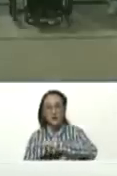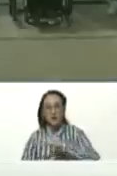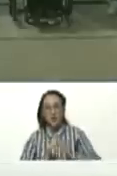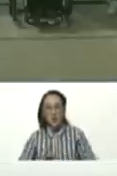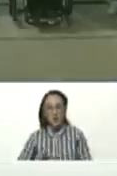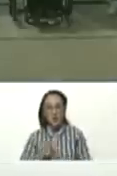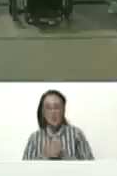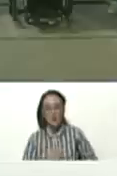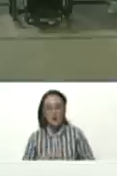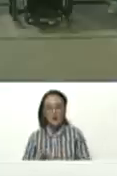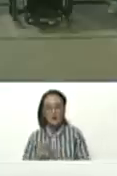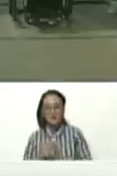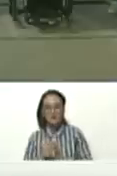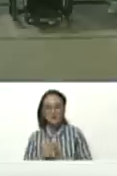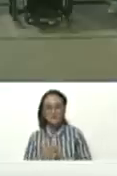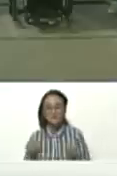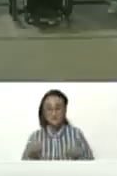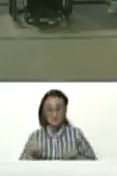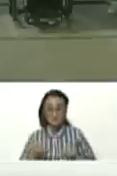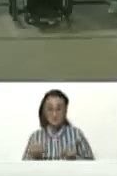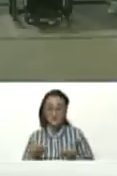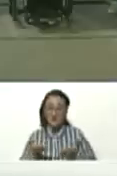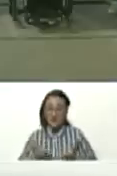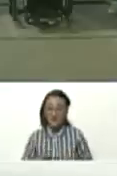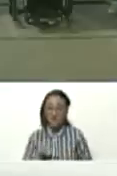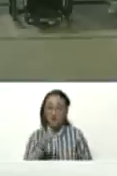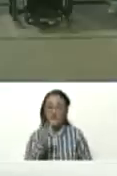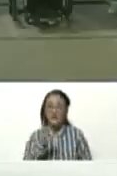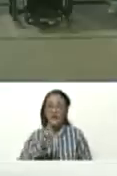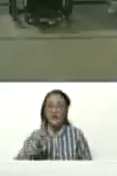comunero, ¿verdad? Nació de las